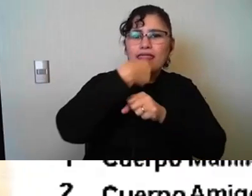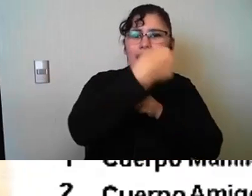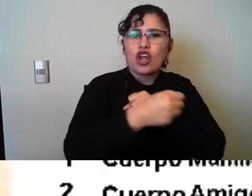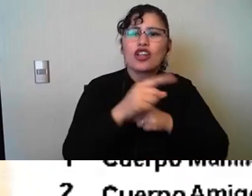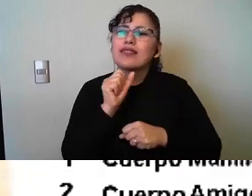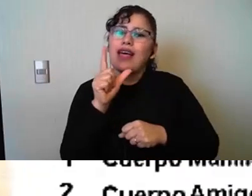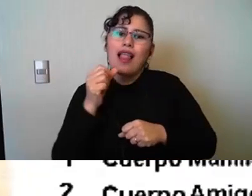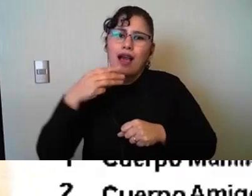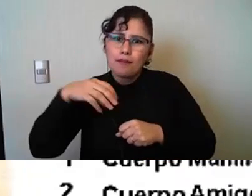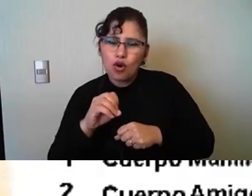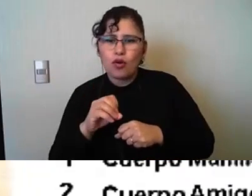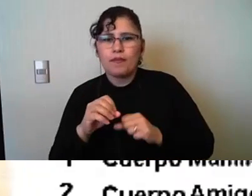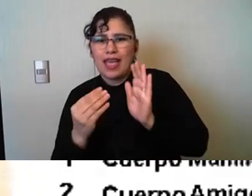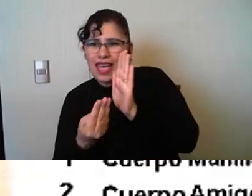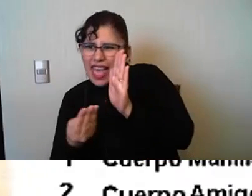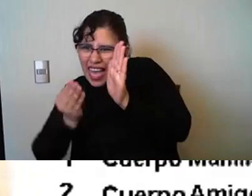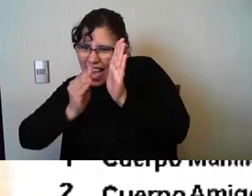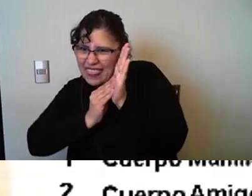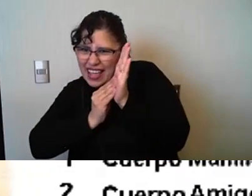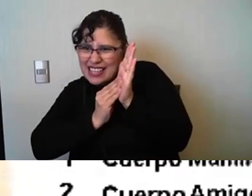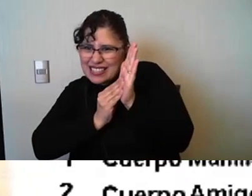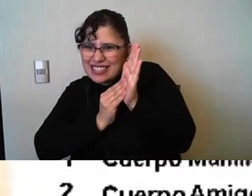tálamo, ahí está la adherencia intertalámica.